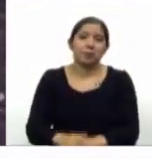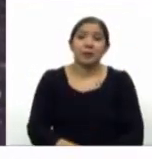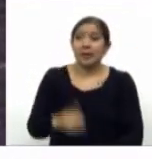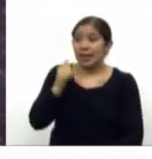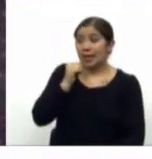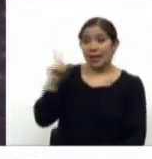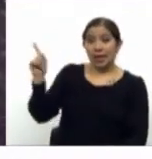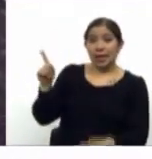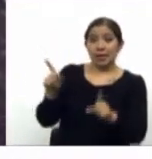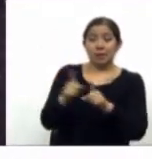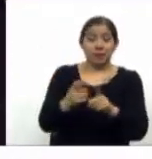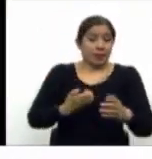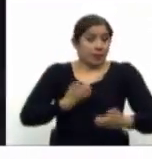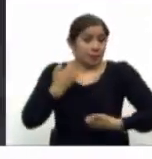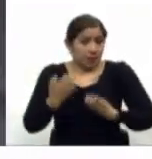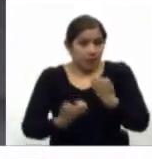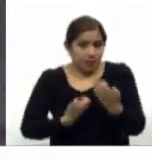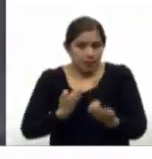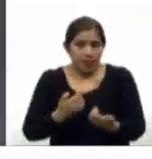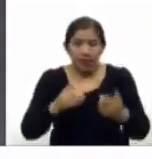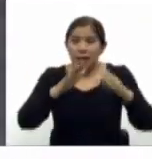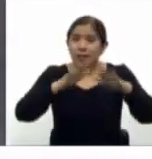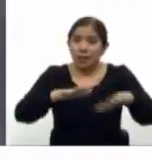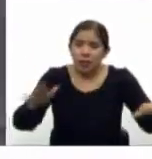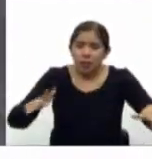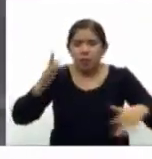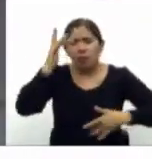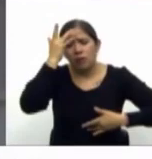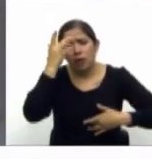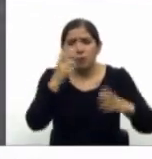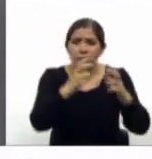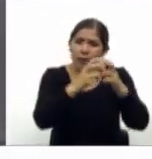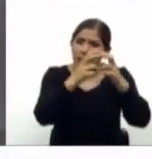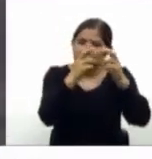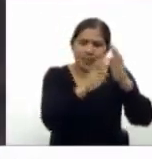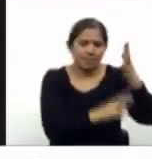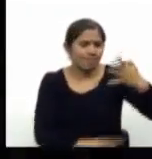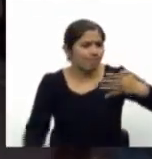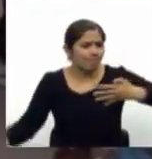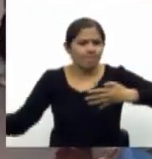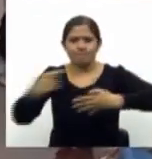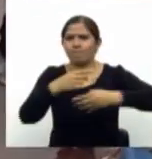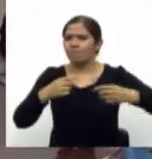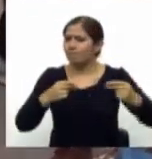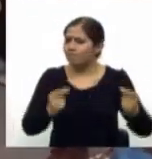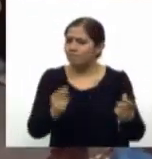que la prioridad son niños que padecen cáncer en el país para su atención inmediata y gratuita.